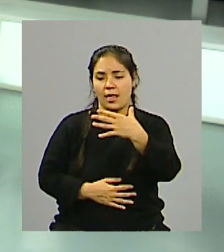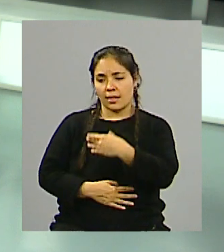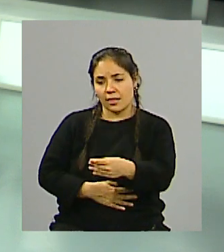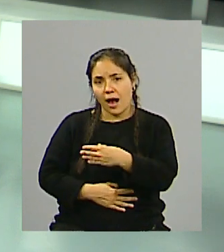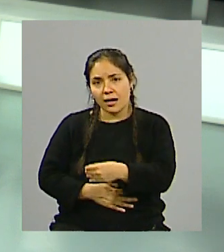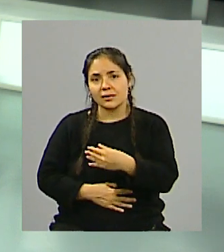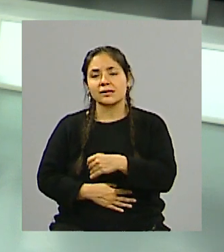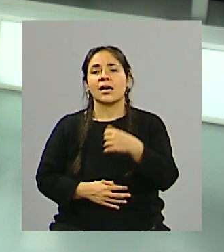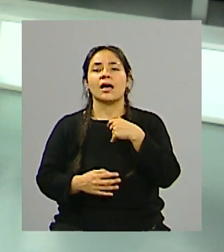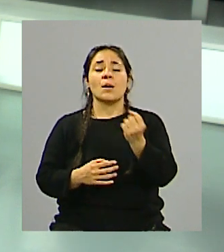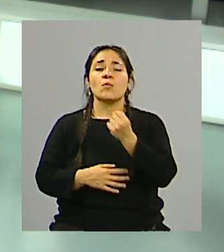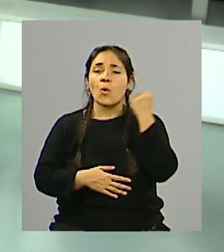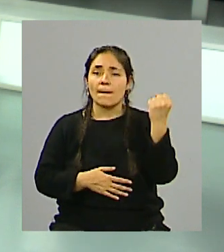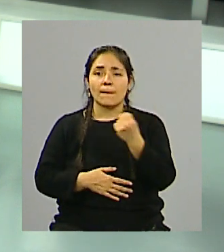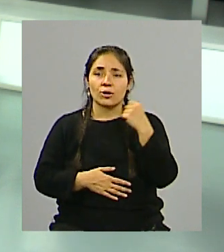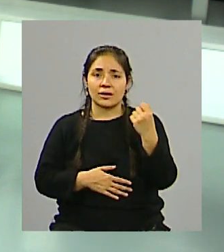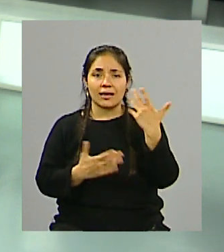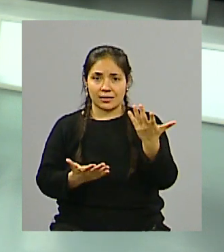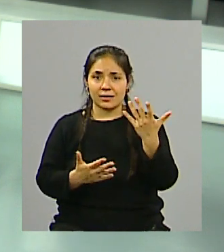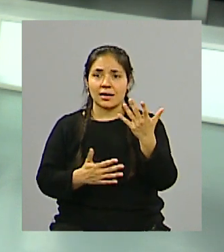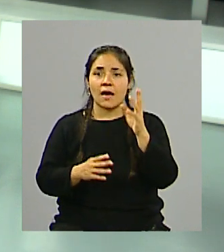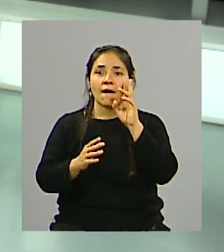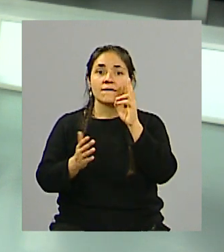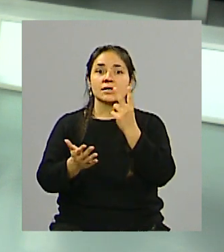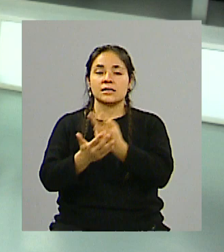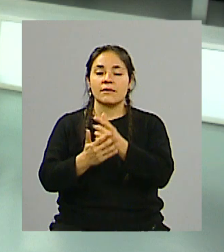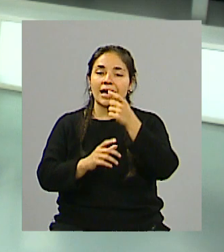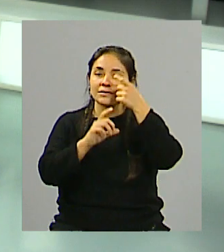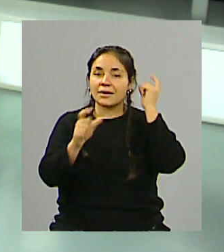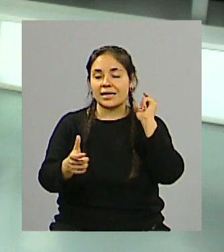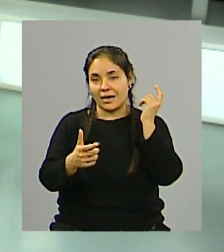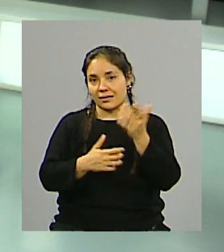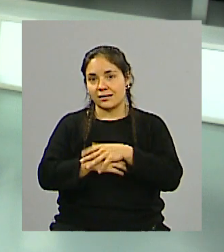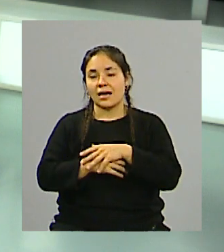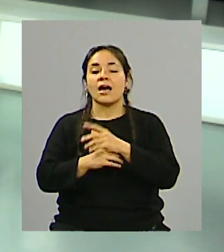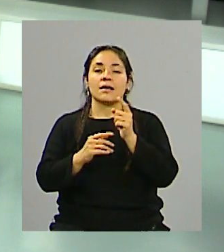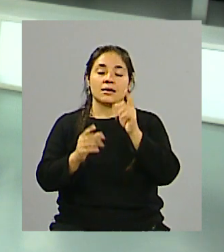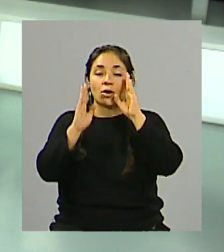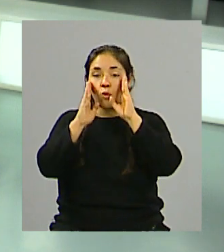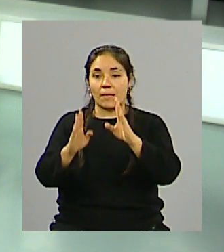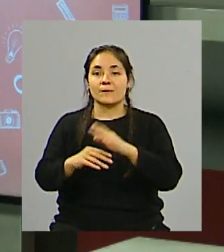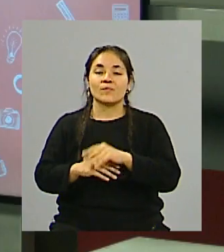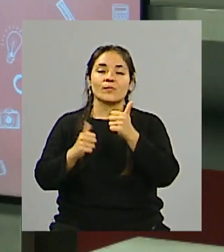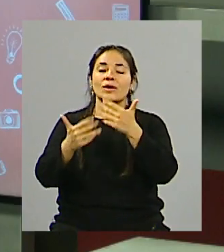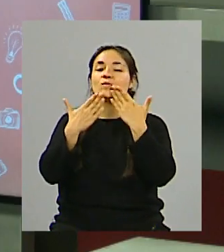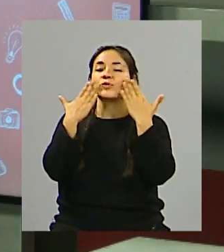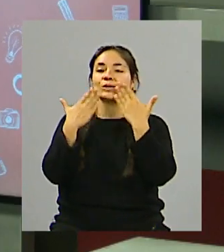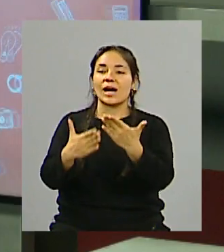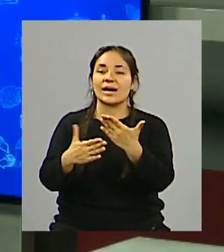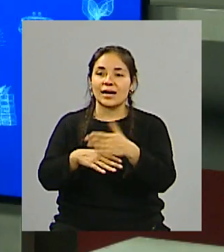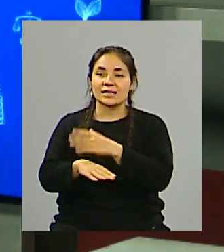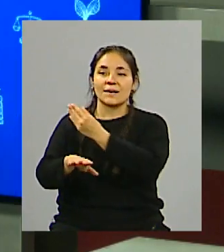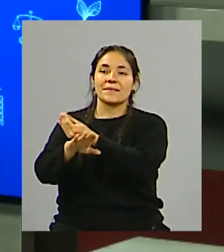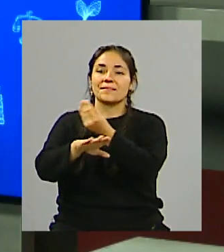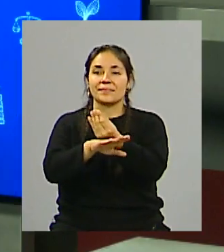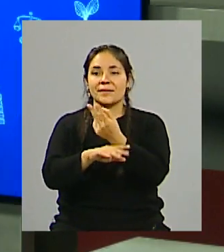Entonces, muy importante que hagamos visible la experiencia de los partos y que nos ocupemos, tal cual. Chicas, muchísimas gracias por estar acá